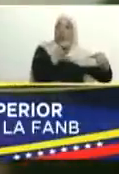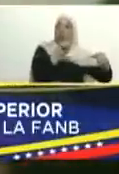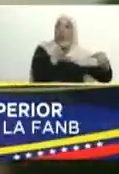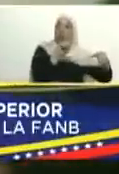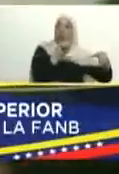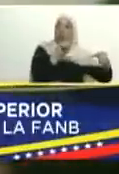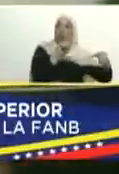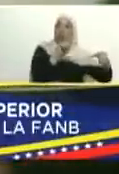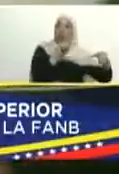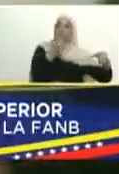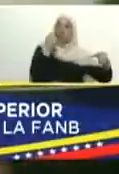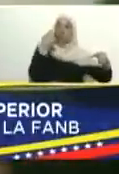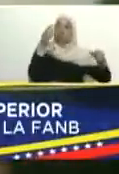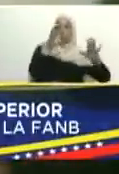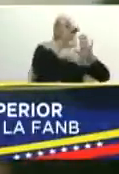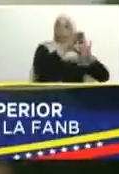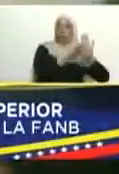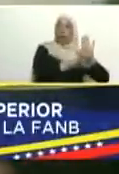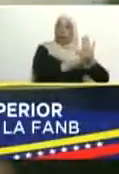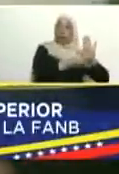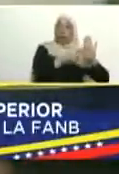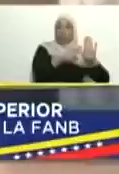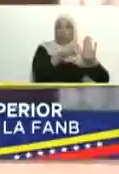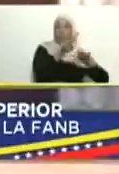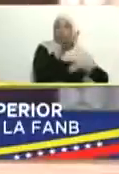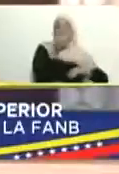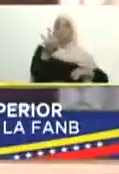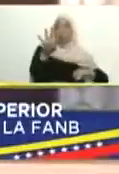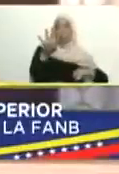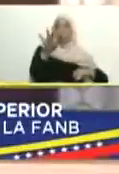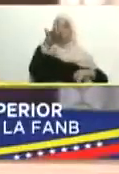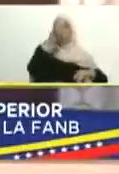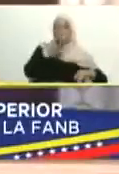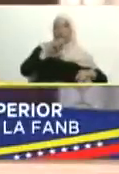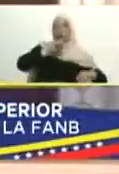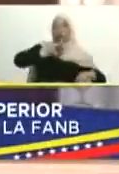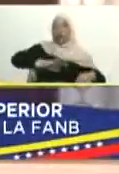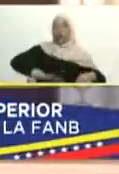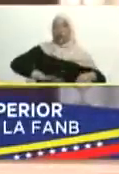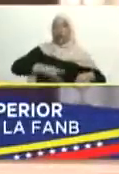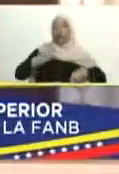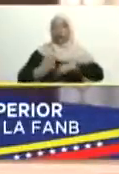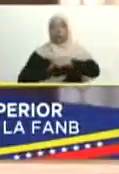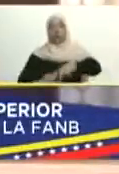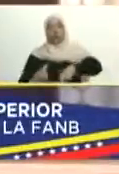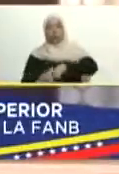Viendo la línea del tiempo de estos 24 años.